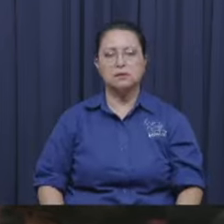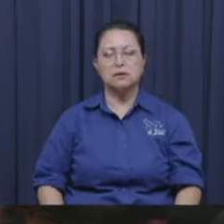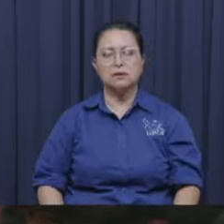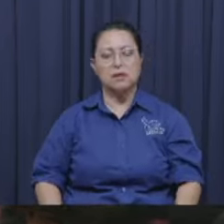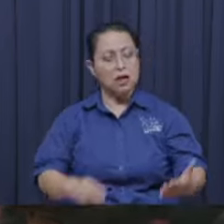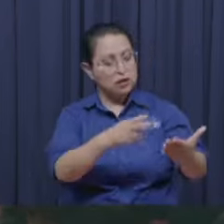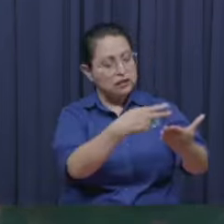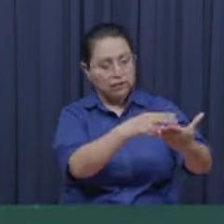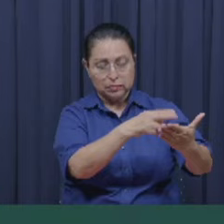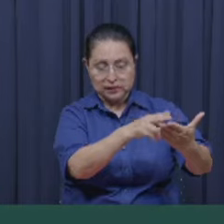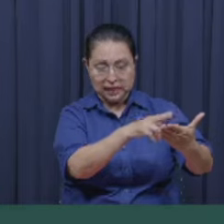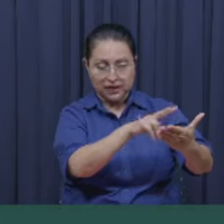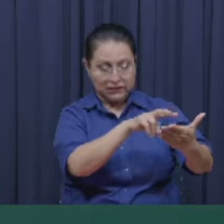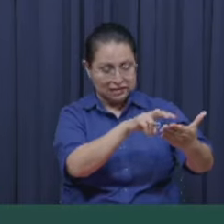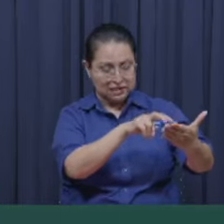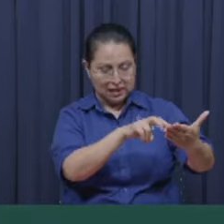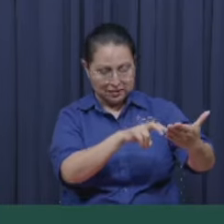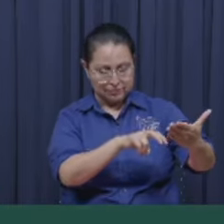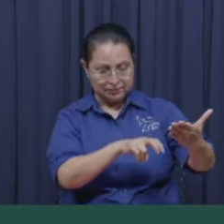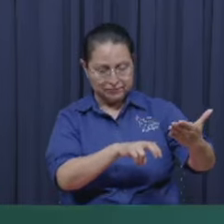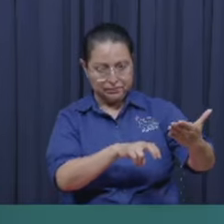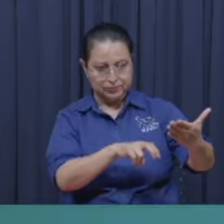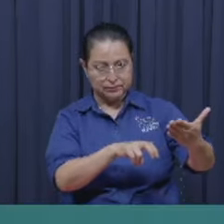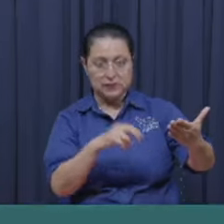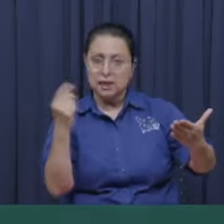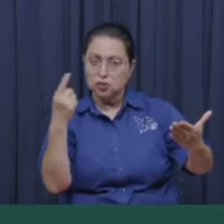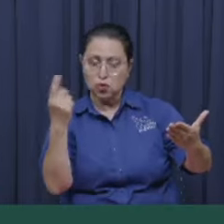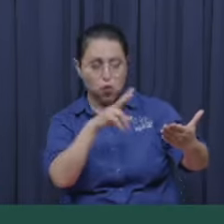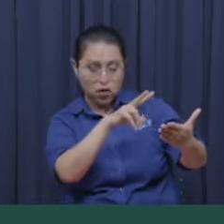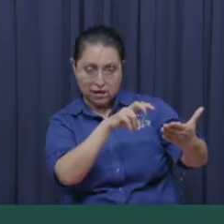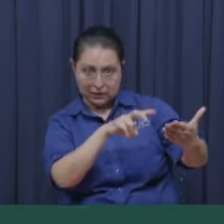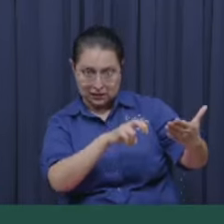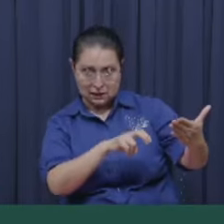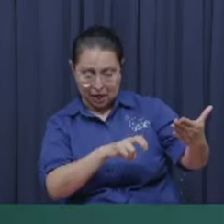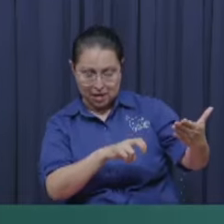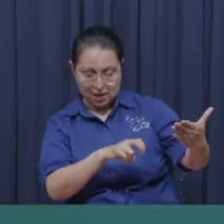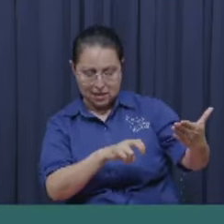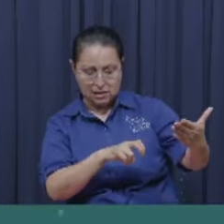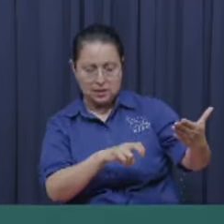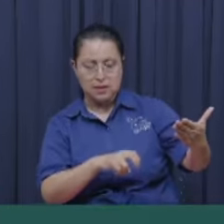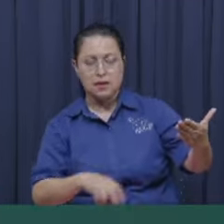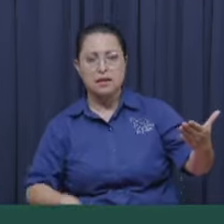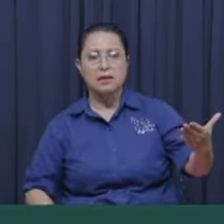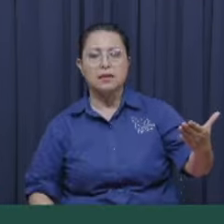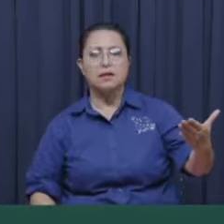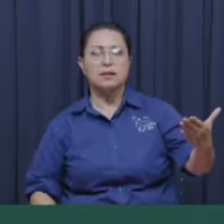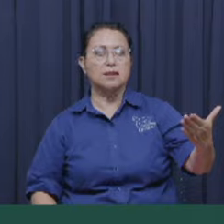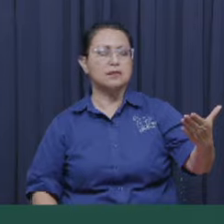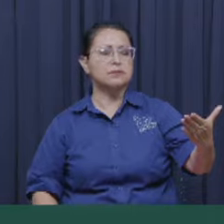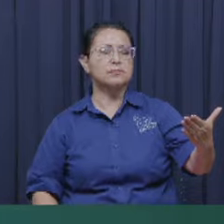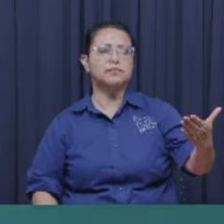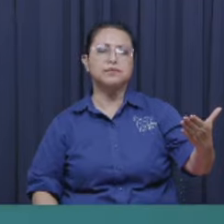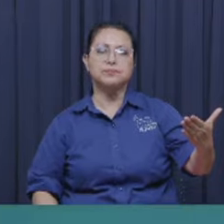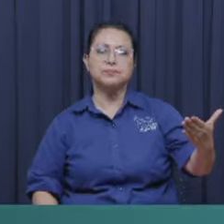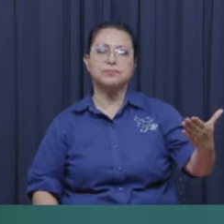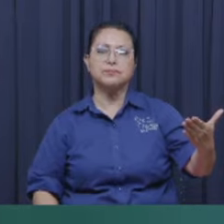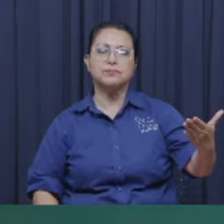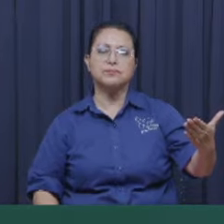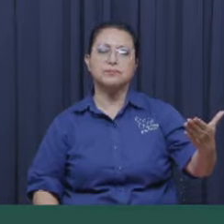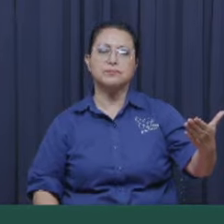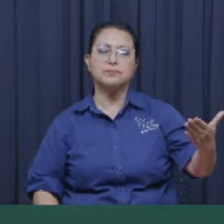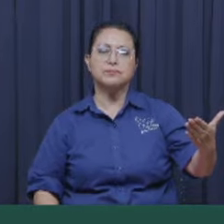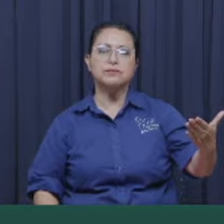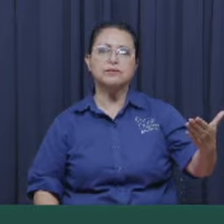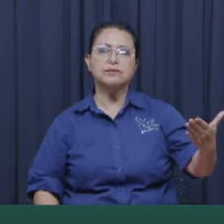voy a leer no es lo que está pasando ahorita. Ok, pero lo quiero leer, después le explico.